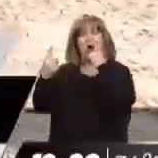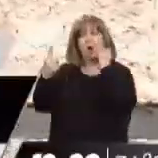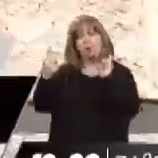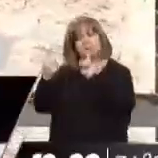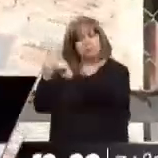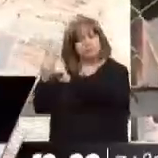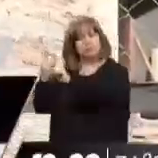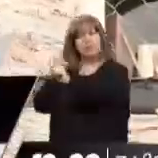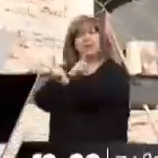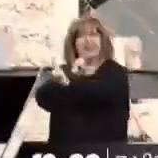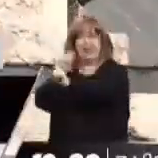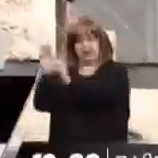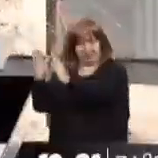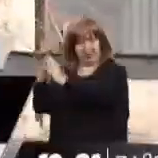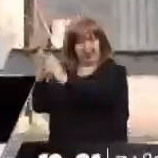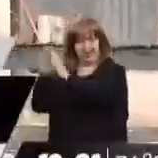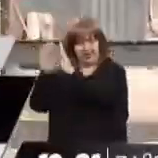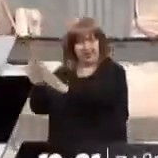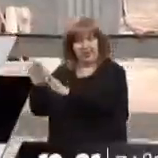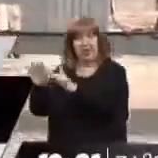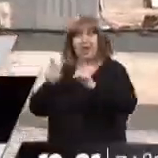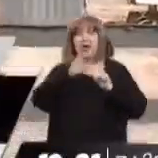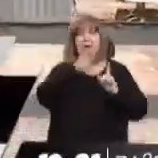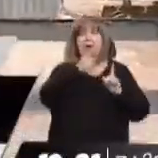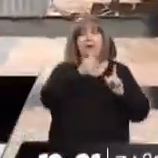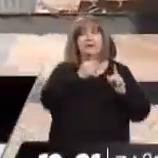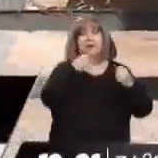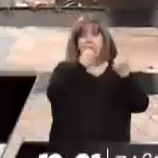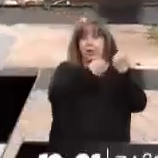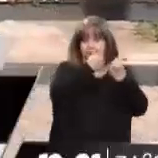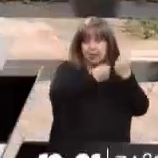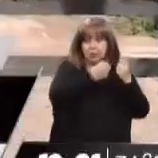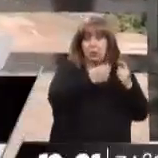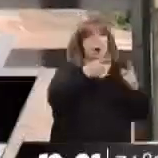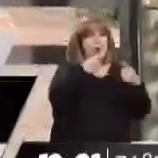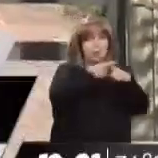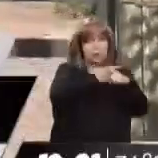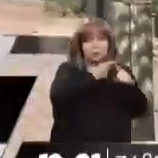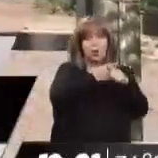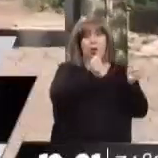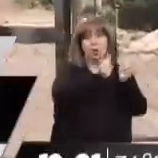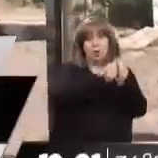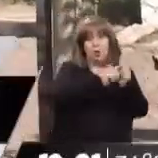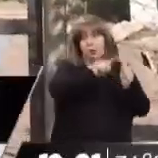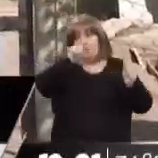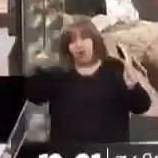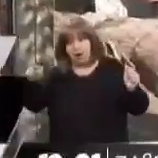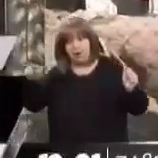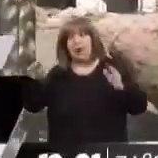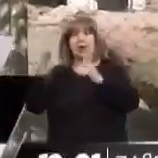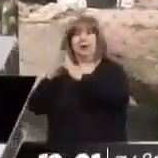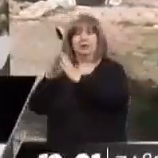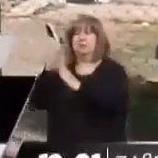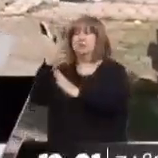esta casa? No, él se ve que cuando se pelea con su pareja venía acá y se quedaba. Hacía unos días que estaba acá,